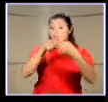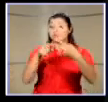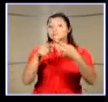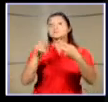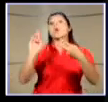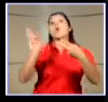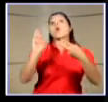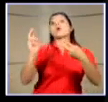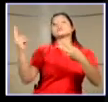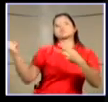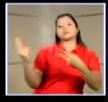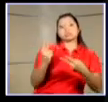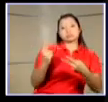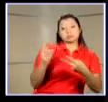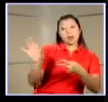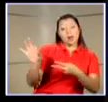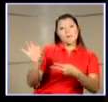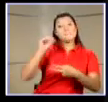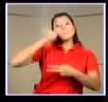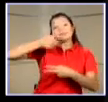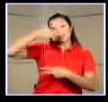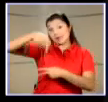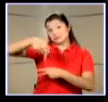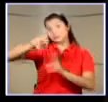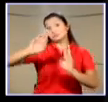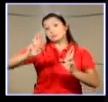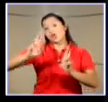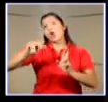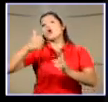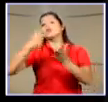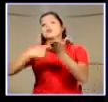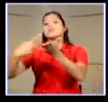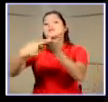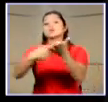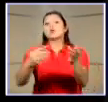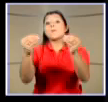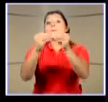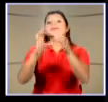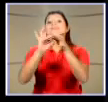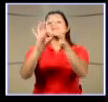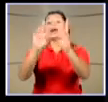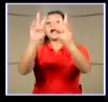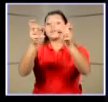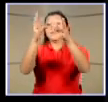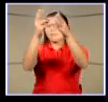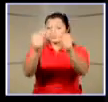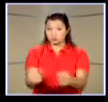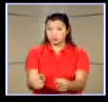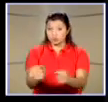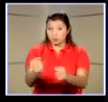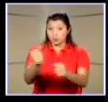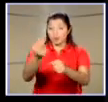también, pues nos puedan acompañar mañana acá en otra discusión más sobre el tema del